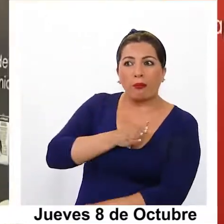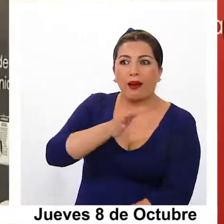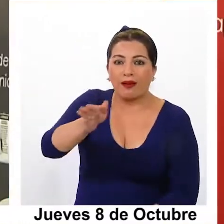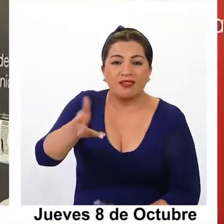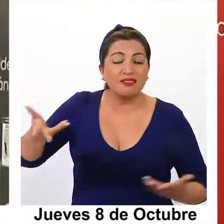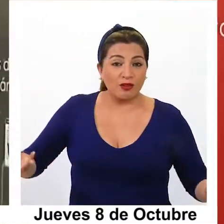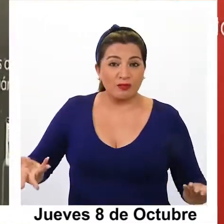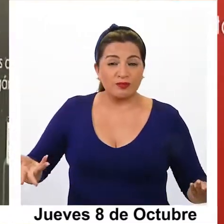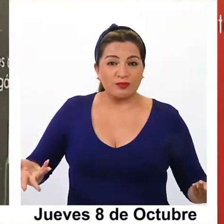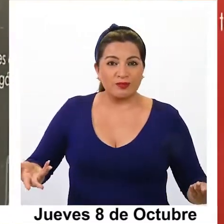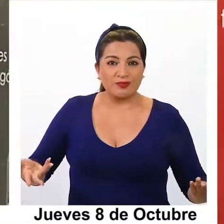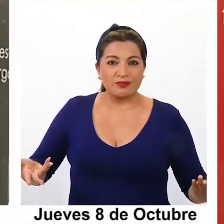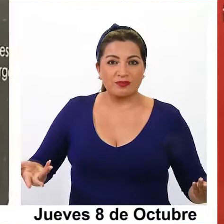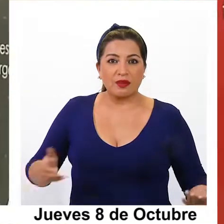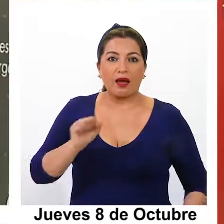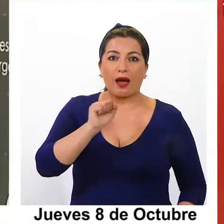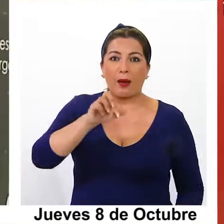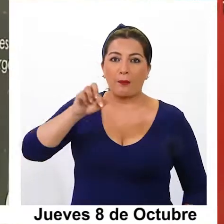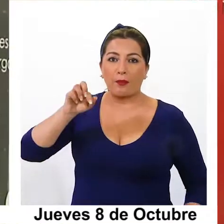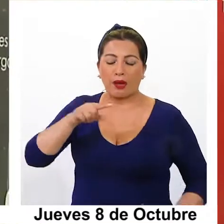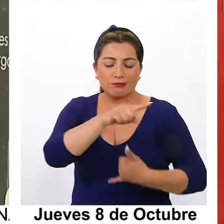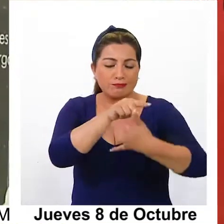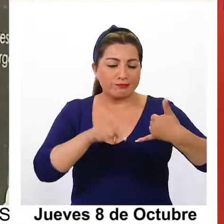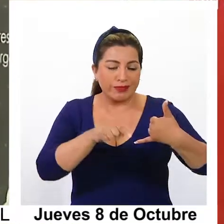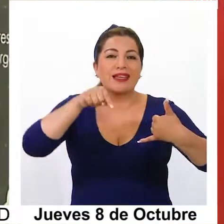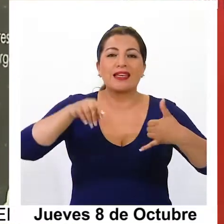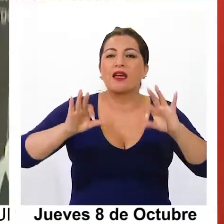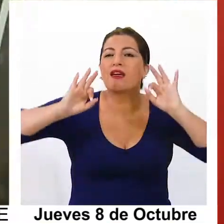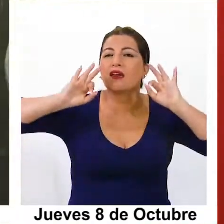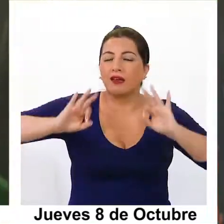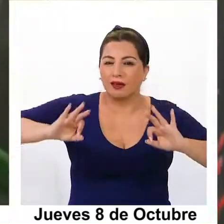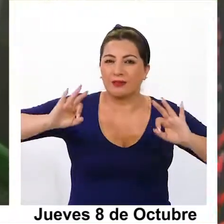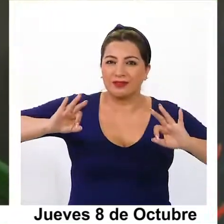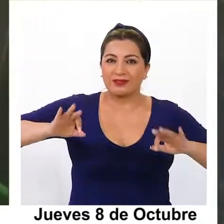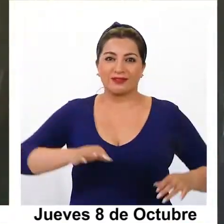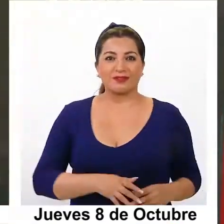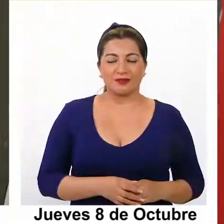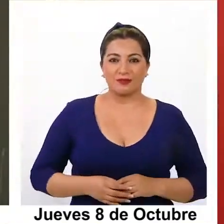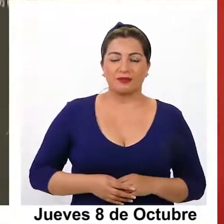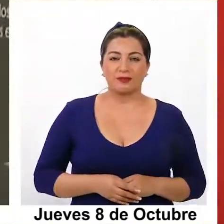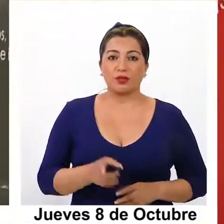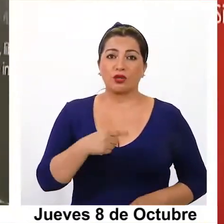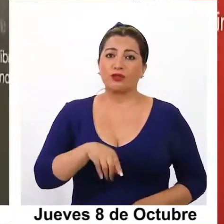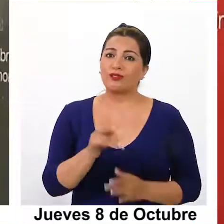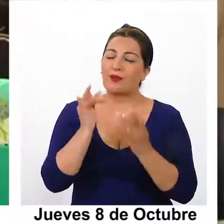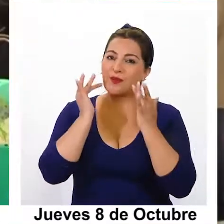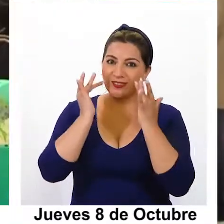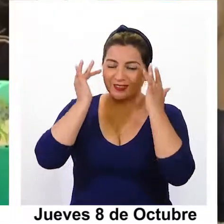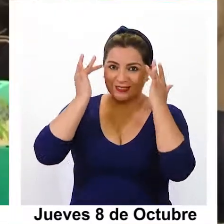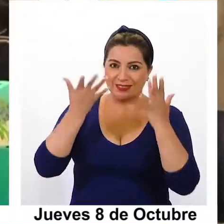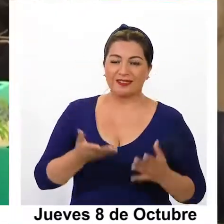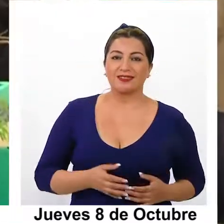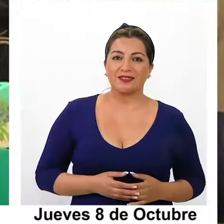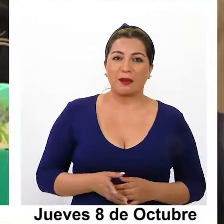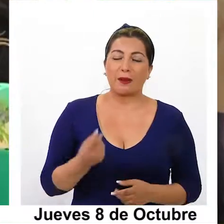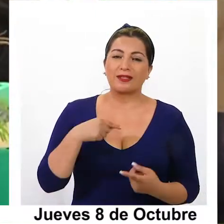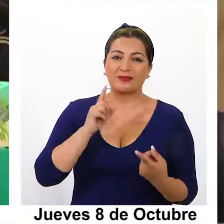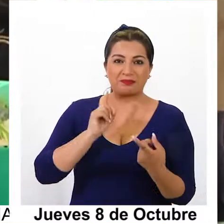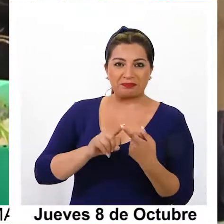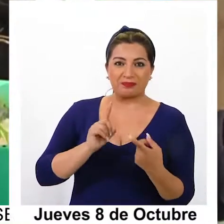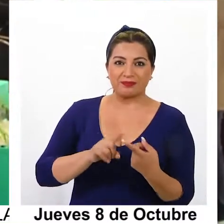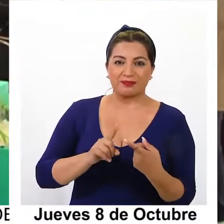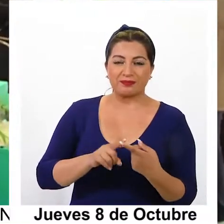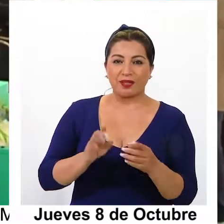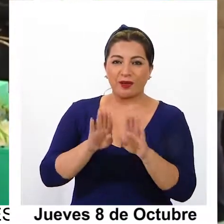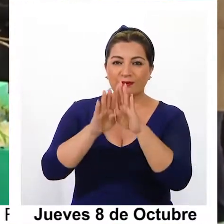lugar a través de una app, especialmente creada para la ocasión. Estamos muy contentos de poder participar